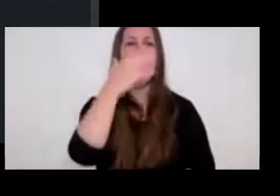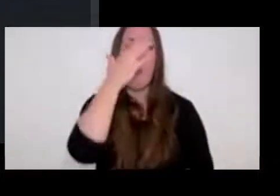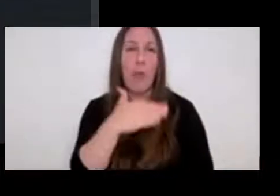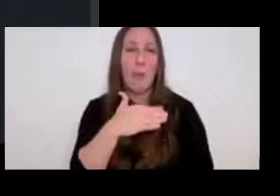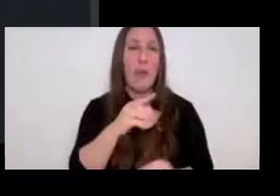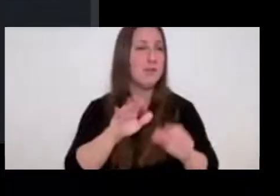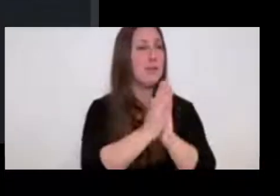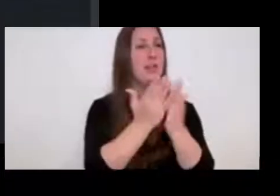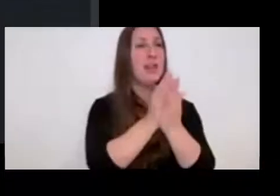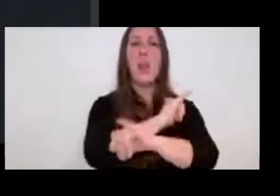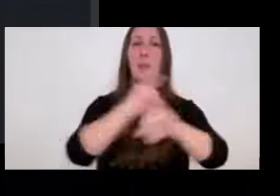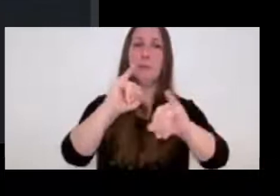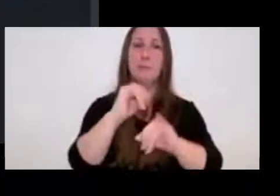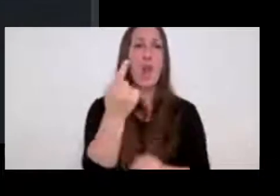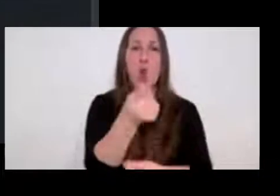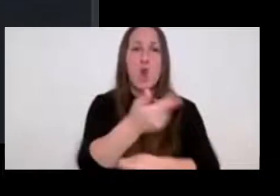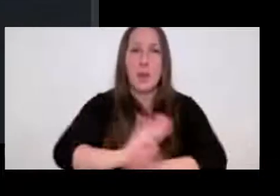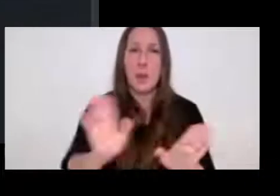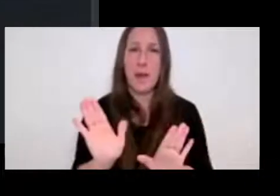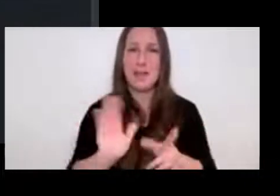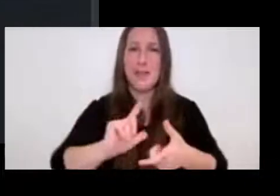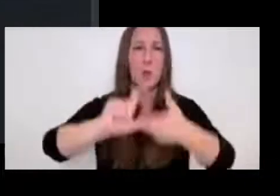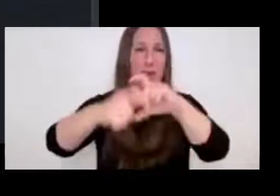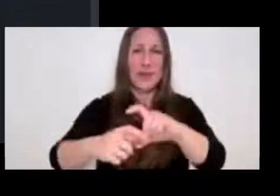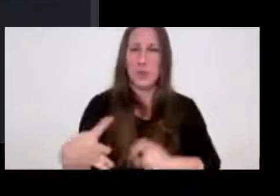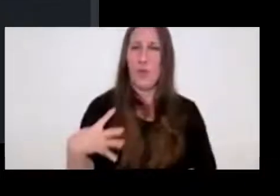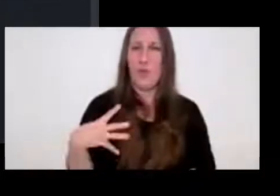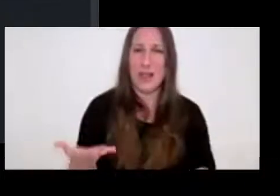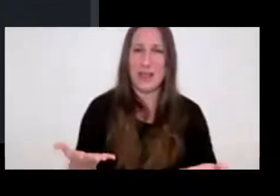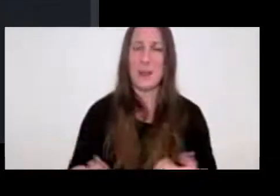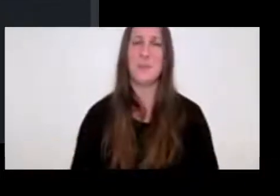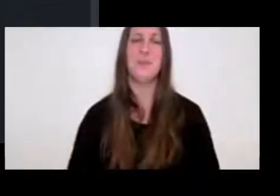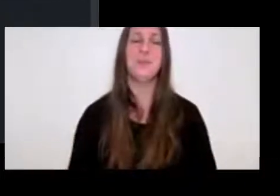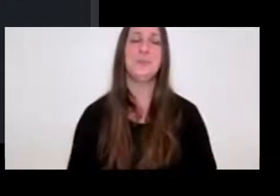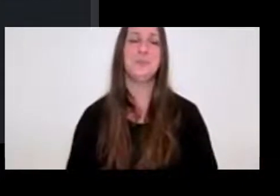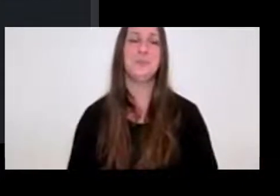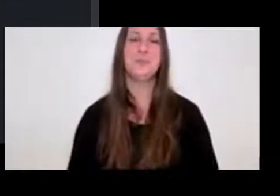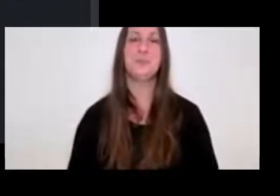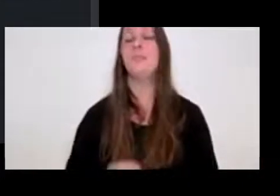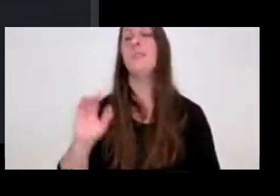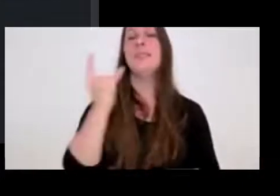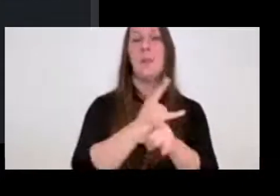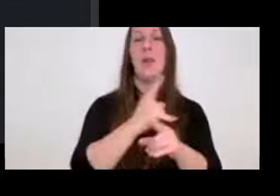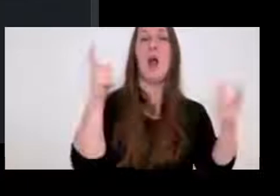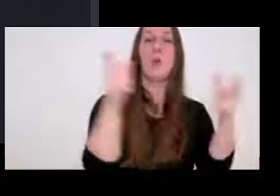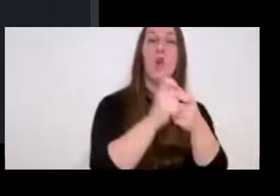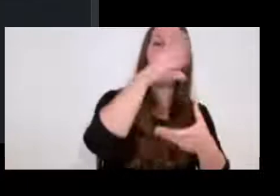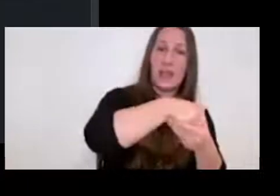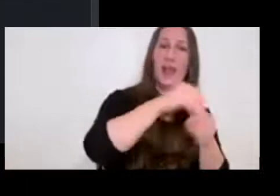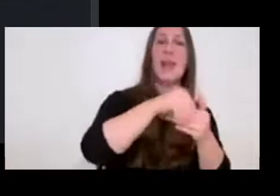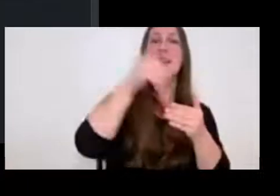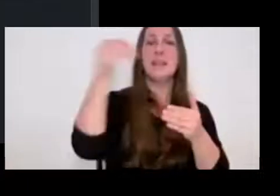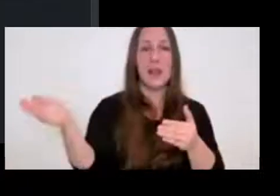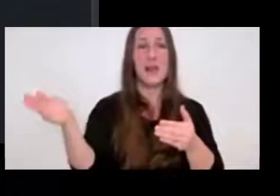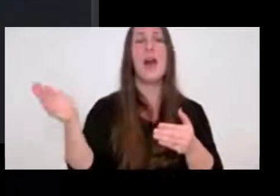cierto? Muy bien. Y bueno, como en toda auditoría tenemos auditoría interna, externa, está la carta